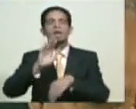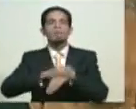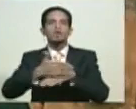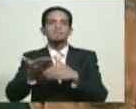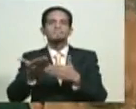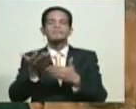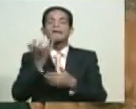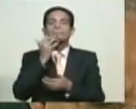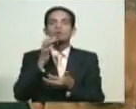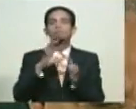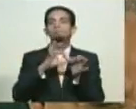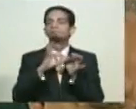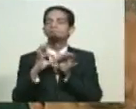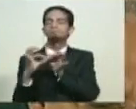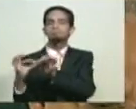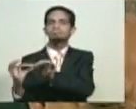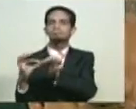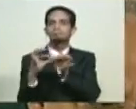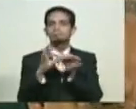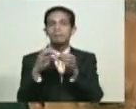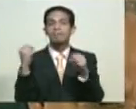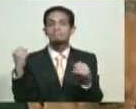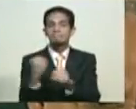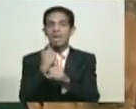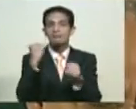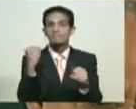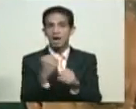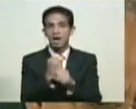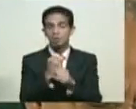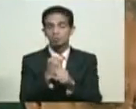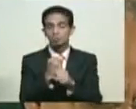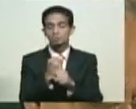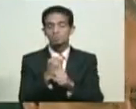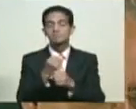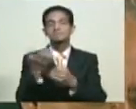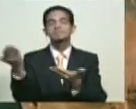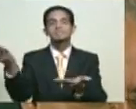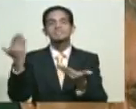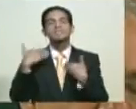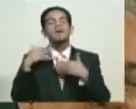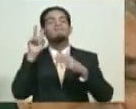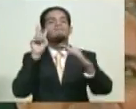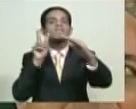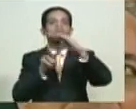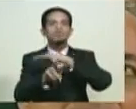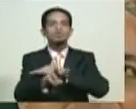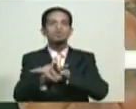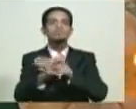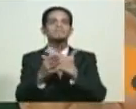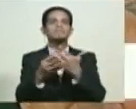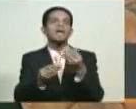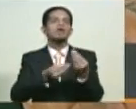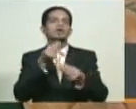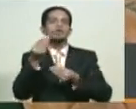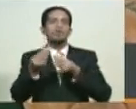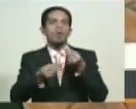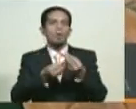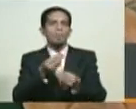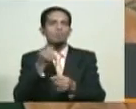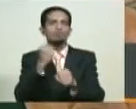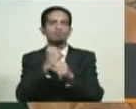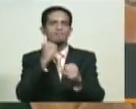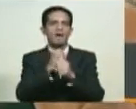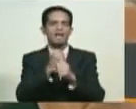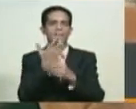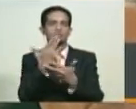esa visión de conjunto nos da una mejor perspectiva en el contexto, pues, de la multiplicidad y la